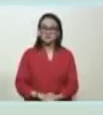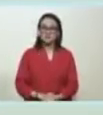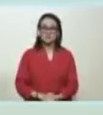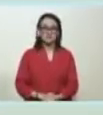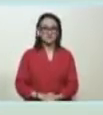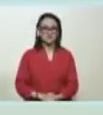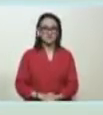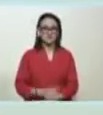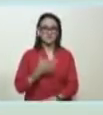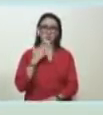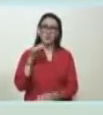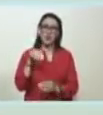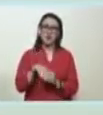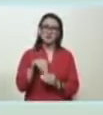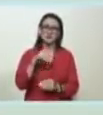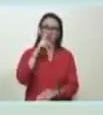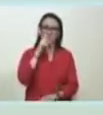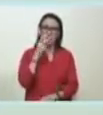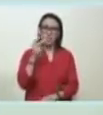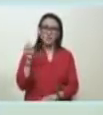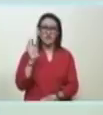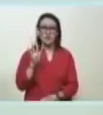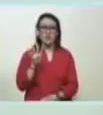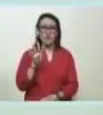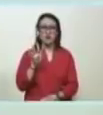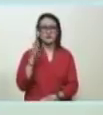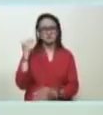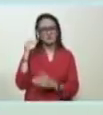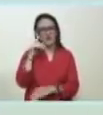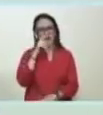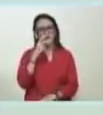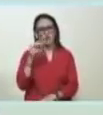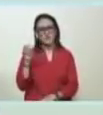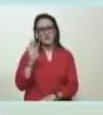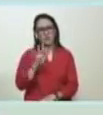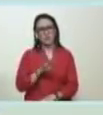Si vas a una elección en el año 2004, fue en el año 2004.